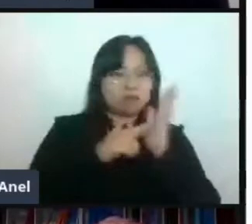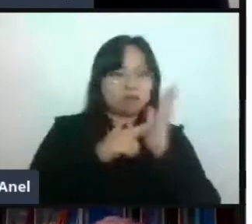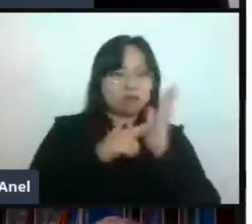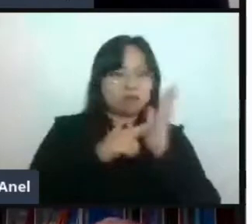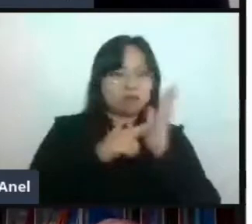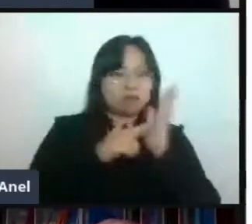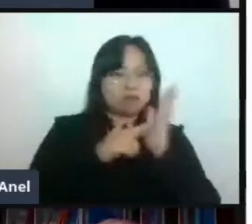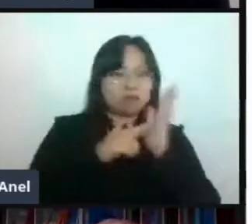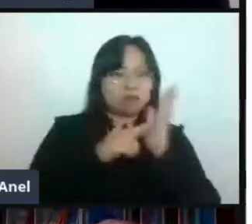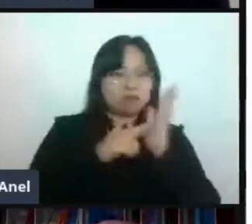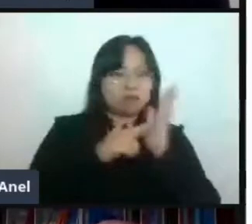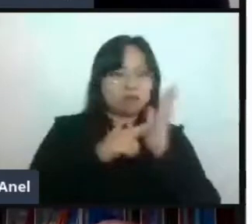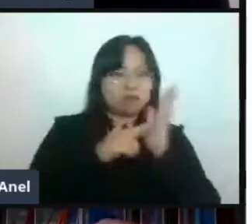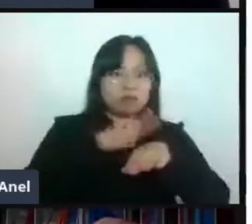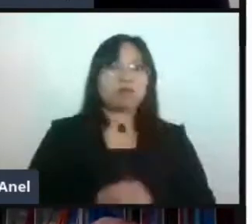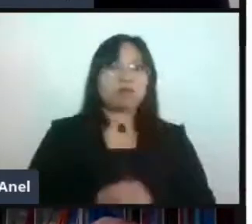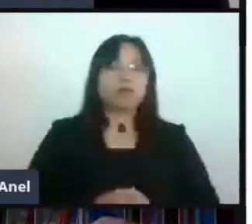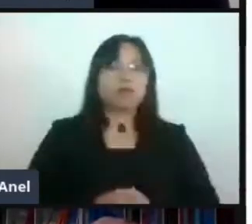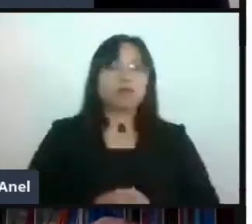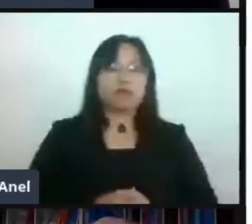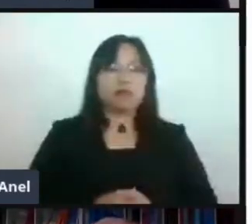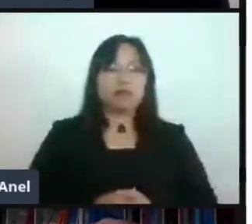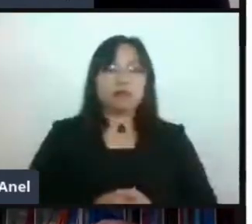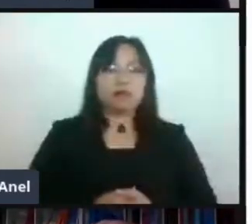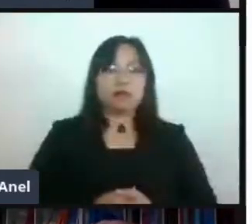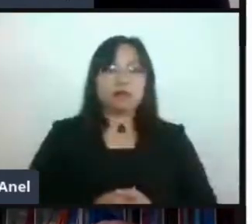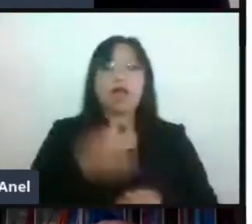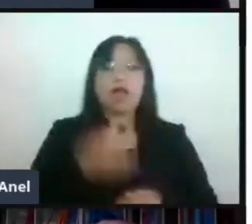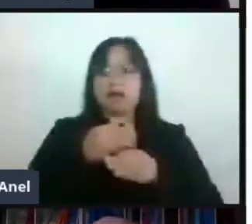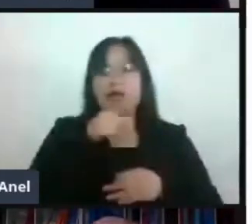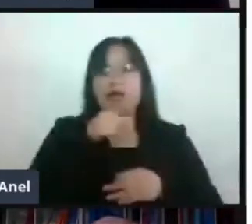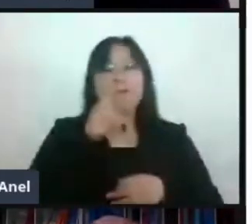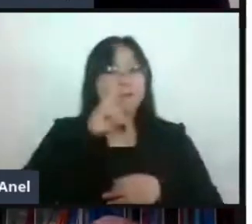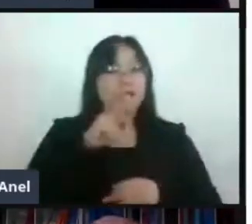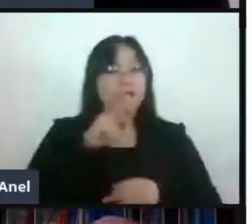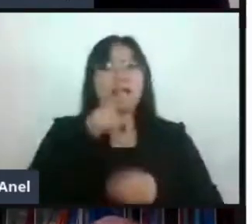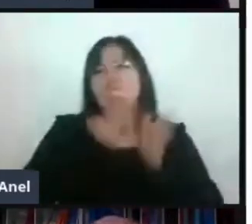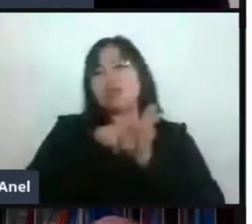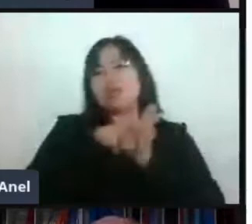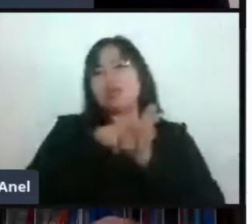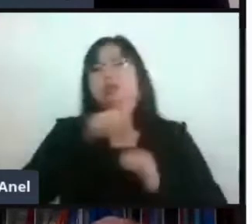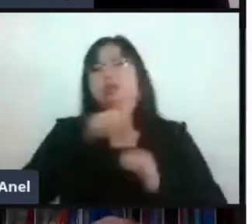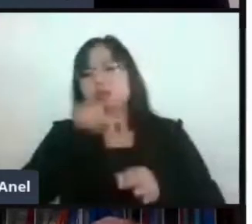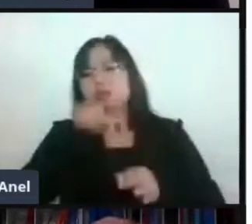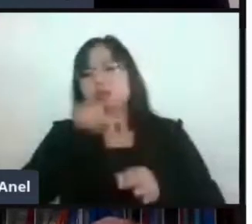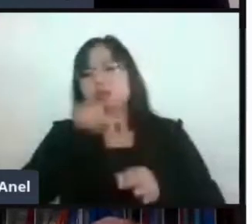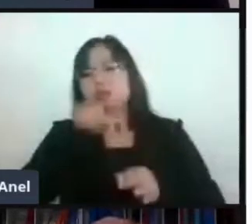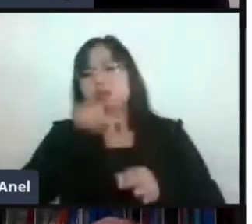pero yo lo voy a hacer en vivo en este momento. Entonces me voy a regresar a